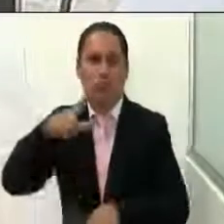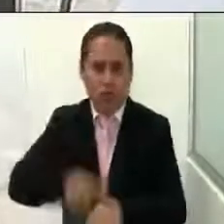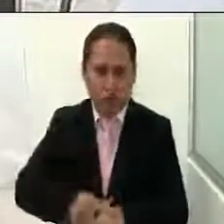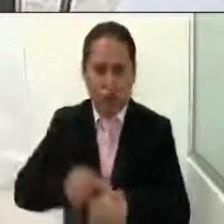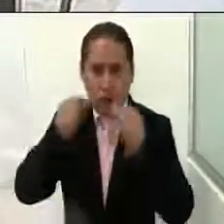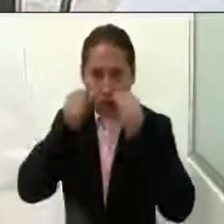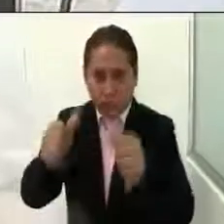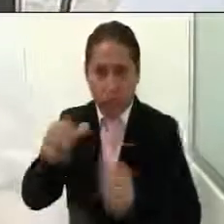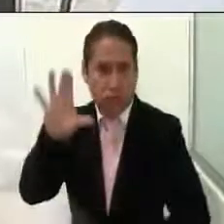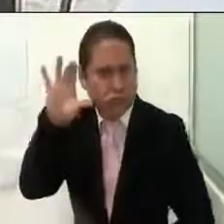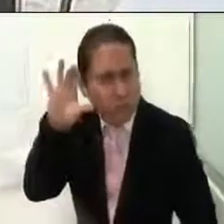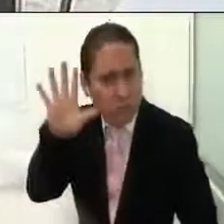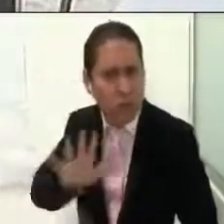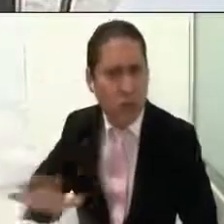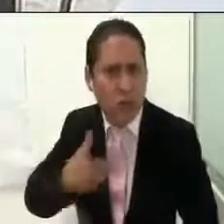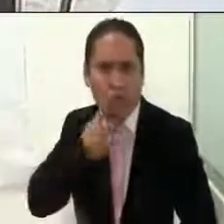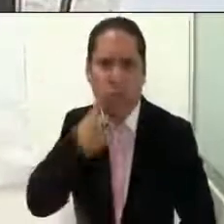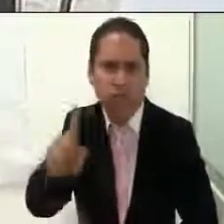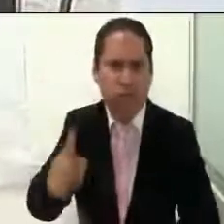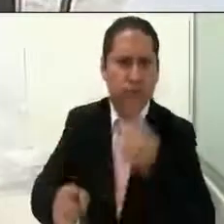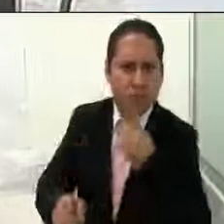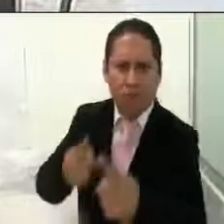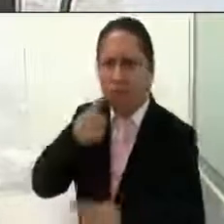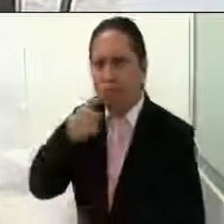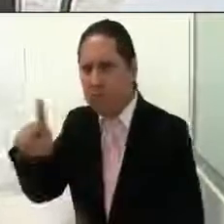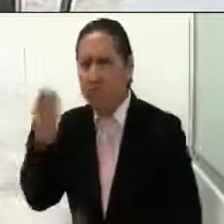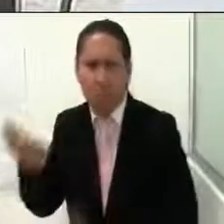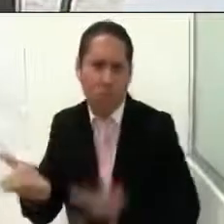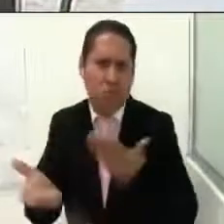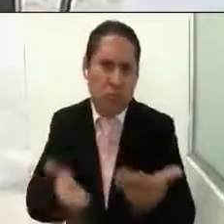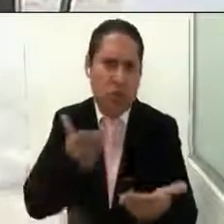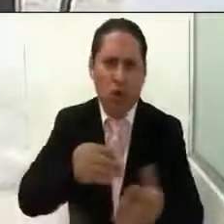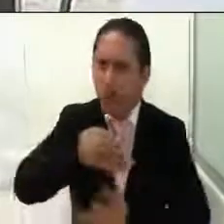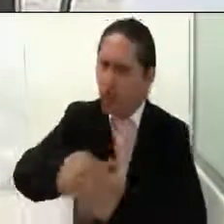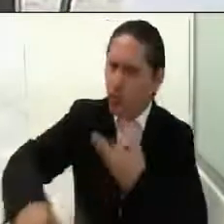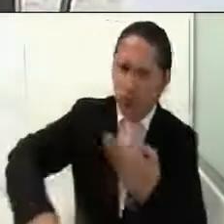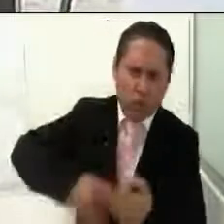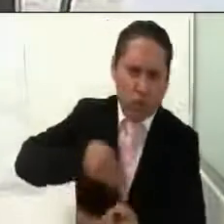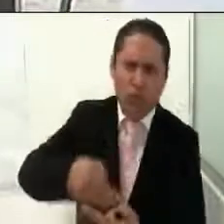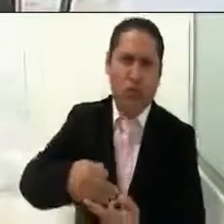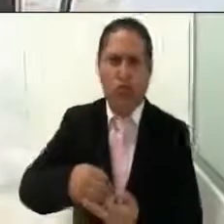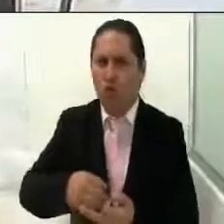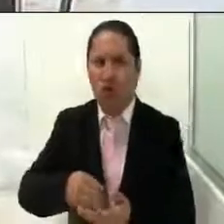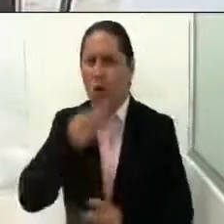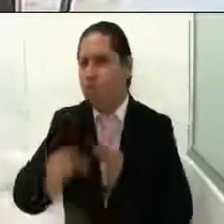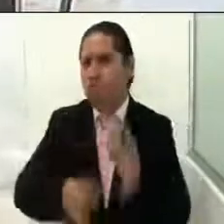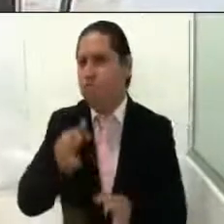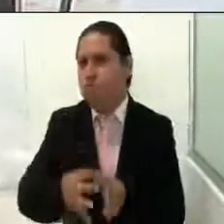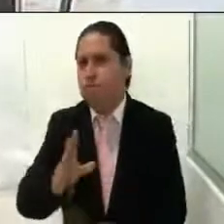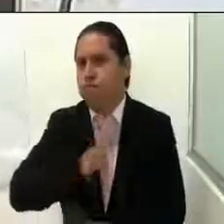escuchando las quejas y demandas en contra de los funcionarios que no han cumplido cabalmente